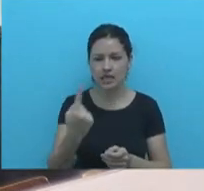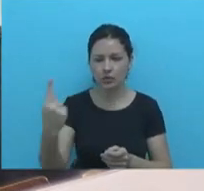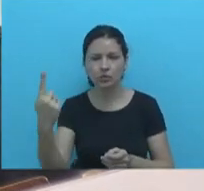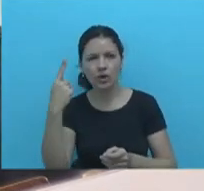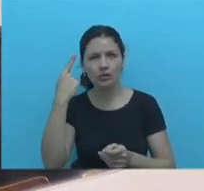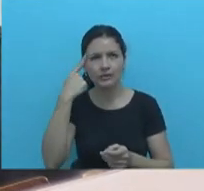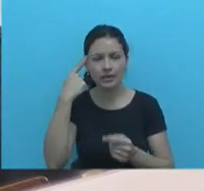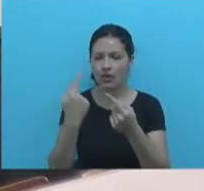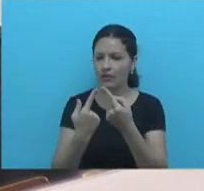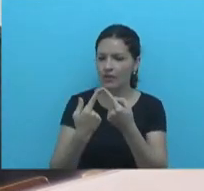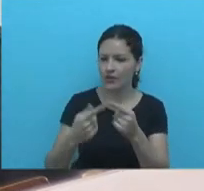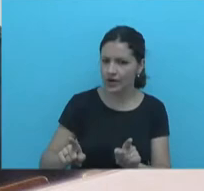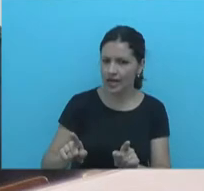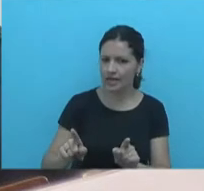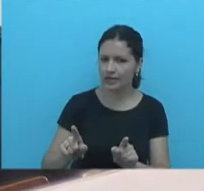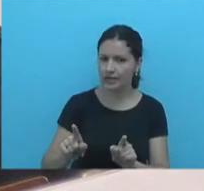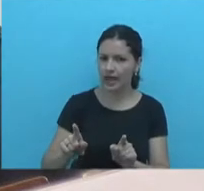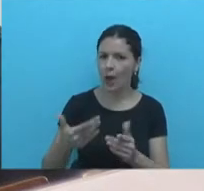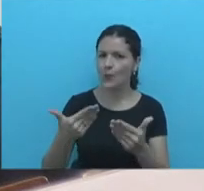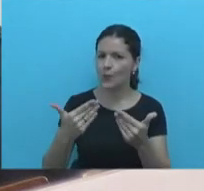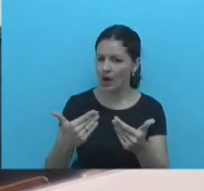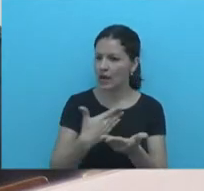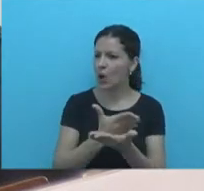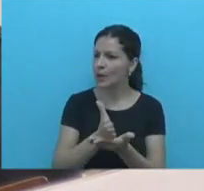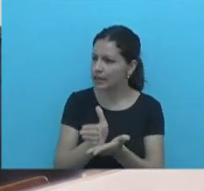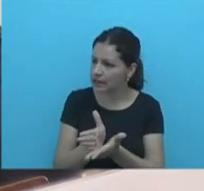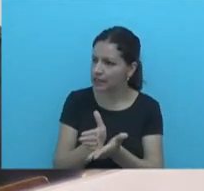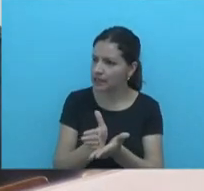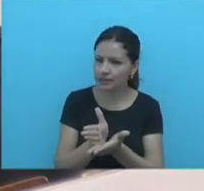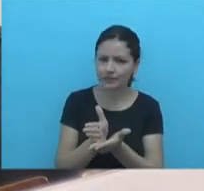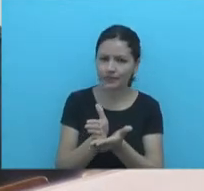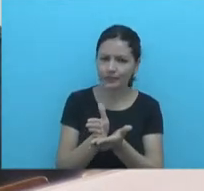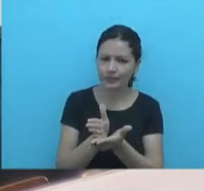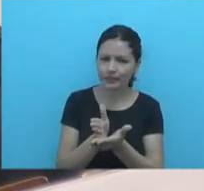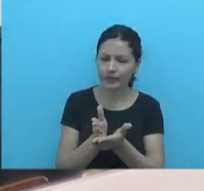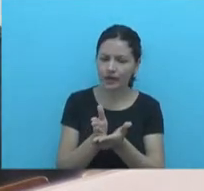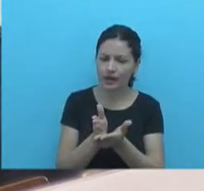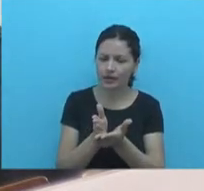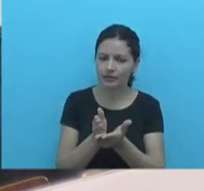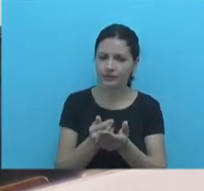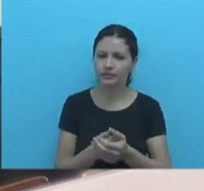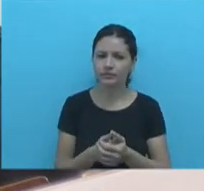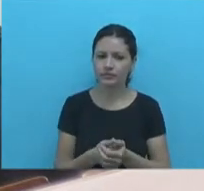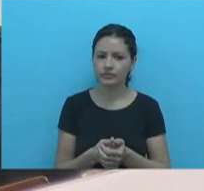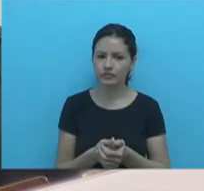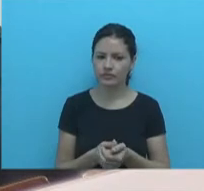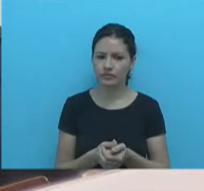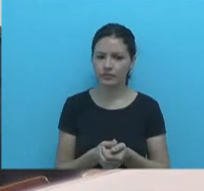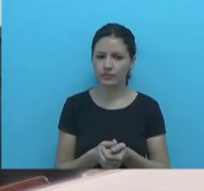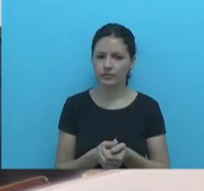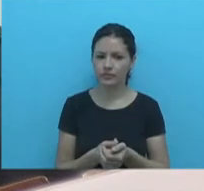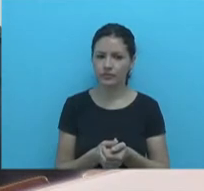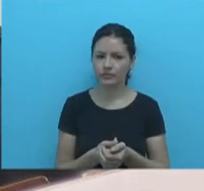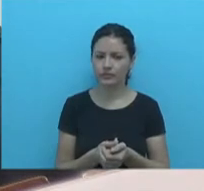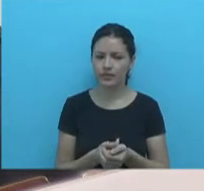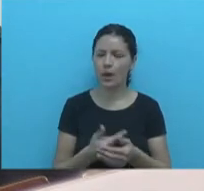va a tener realidades diferentes, pueden compartir las experiencias y esas experiencias lo animan a uno a contar la suya y